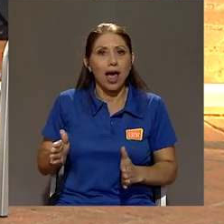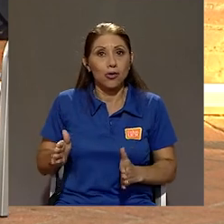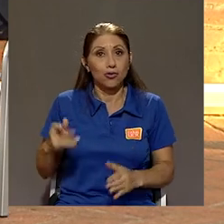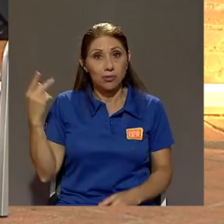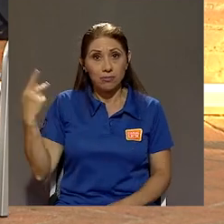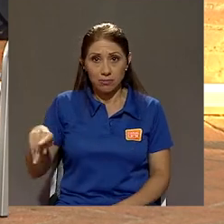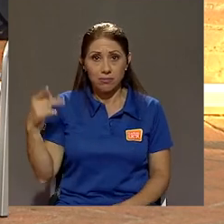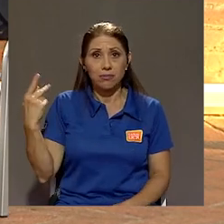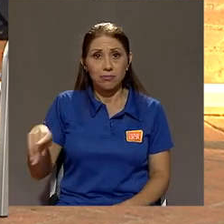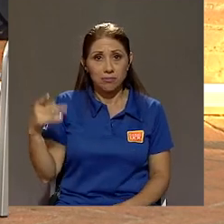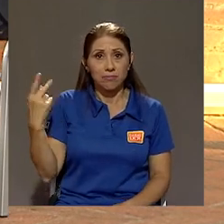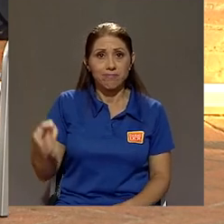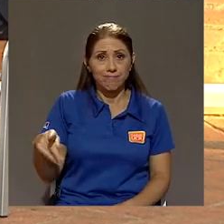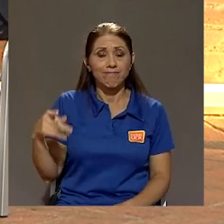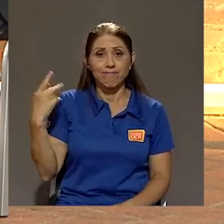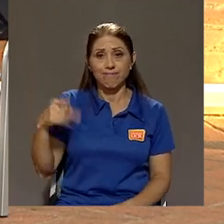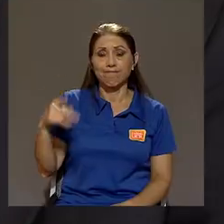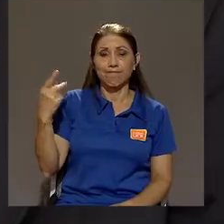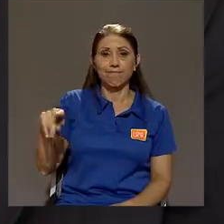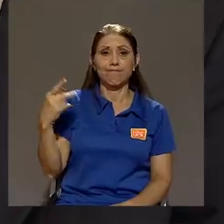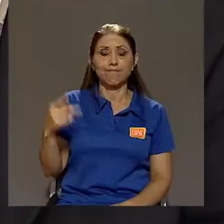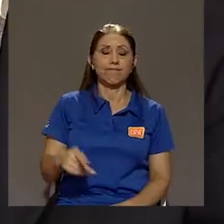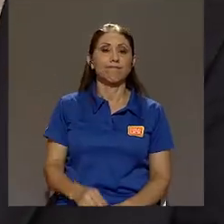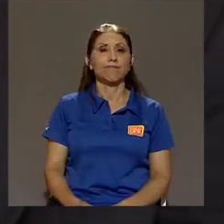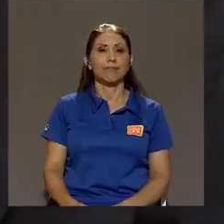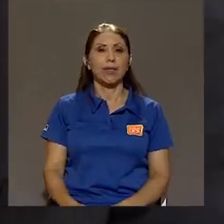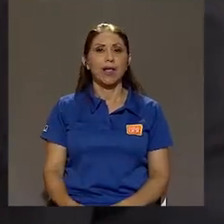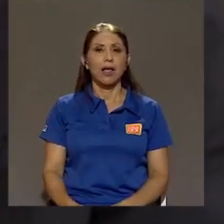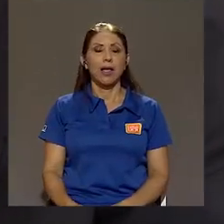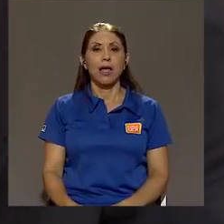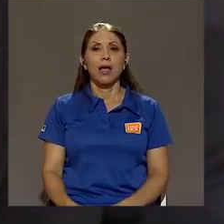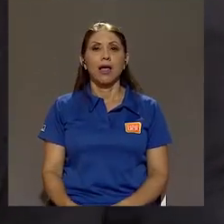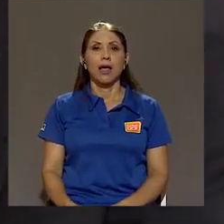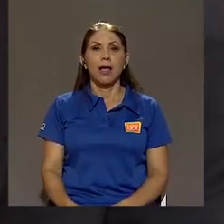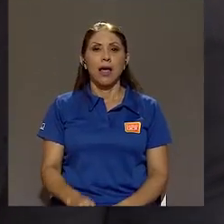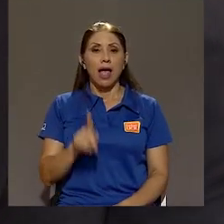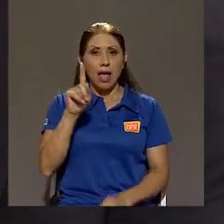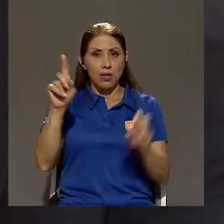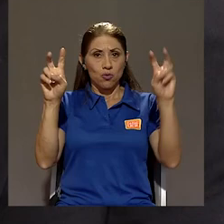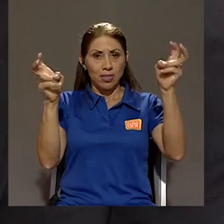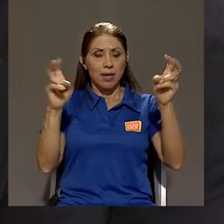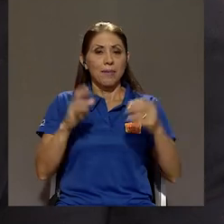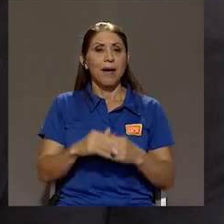abogados. Peligroso. Peligroso. Hay un tema que